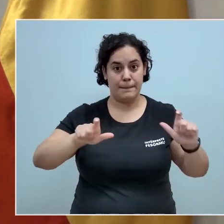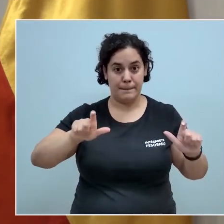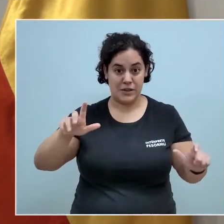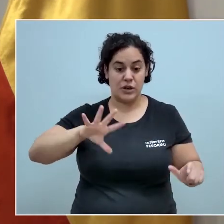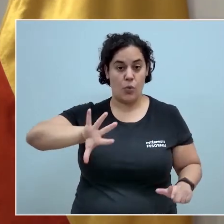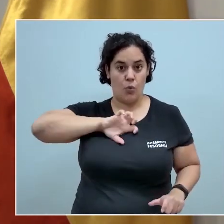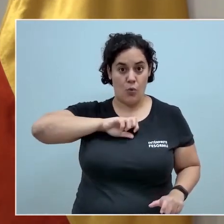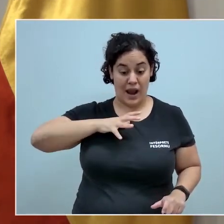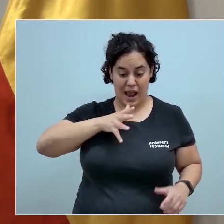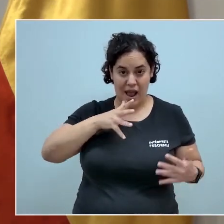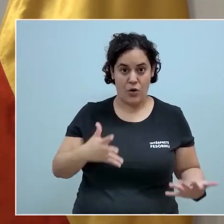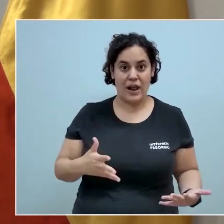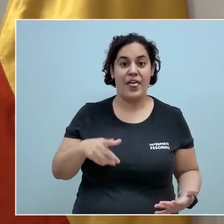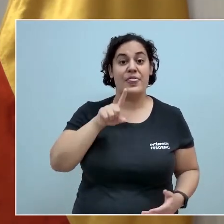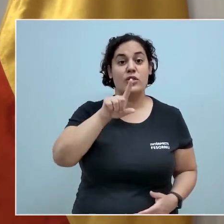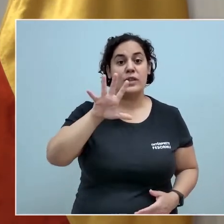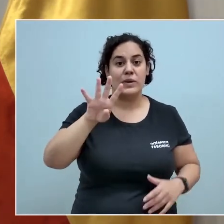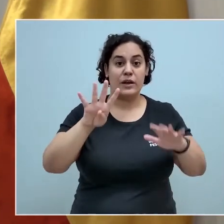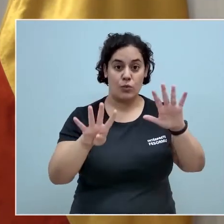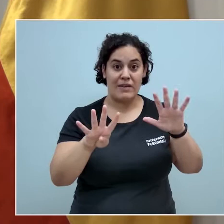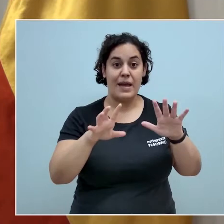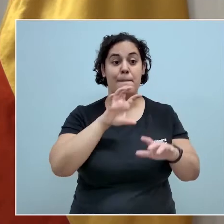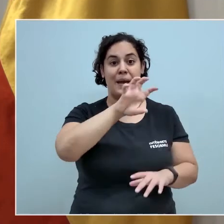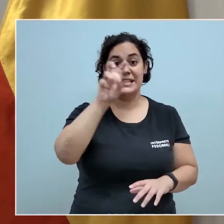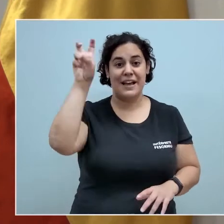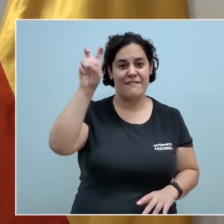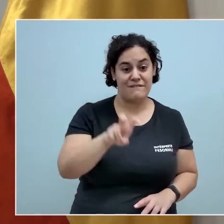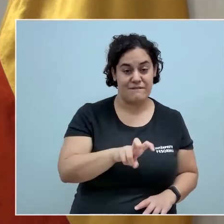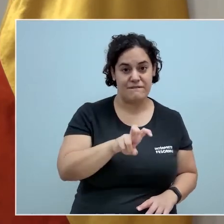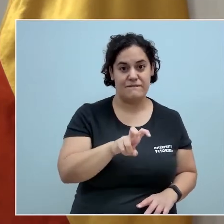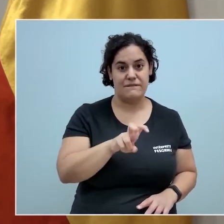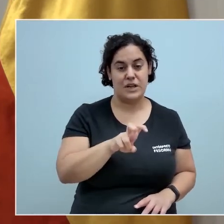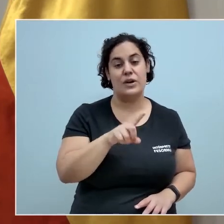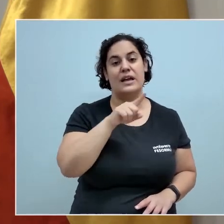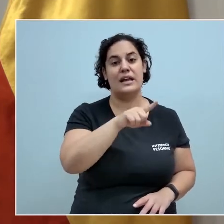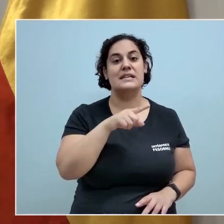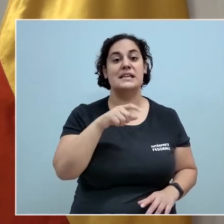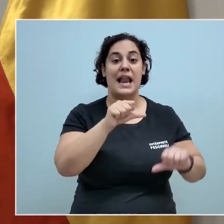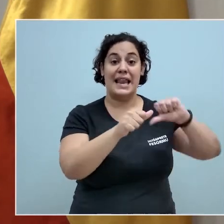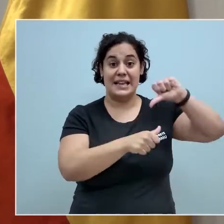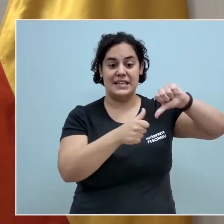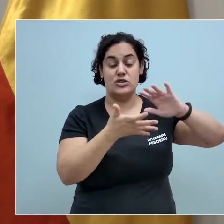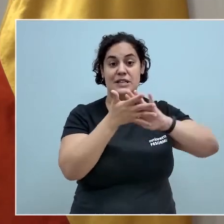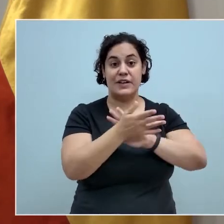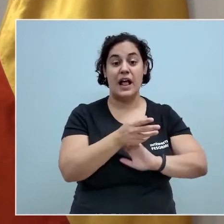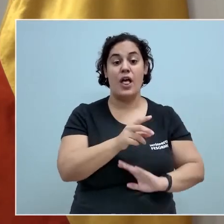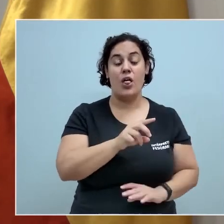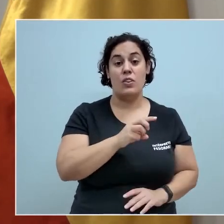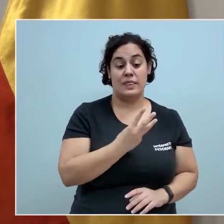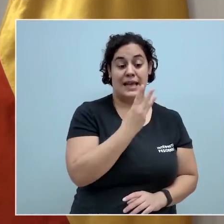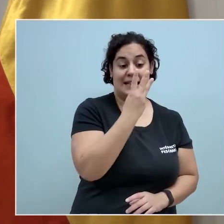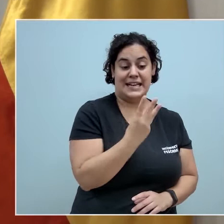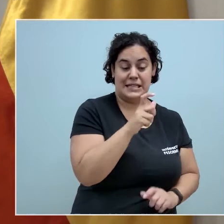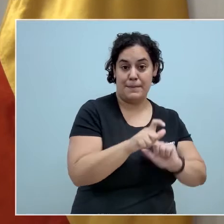actualmente, en 159 casos el país de origen es Latinoamérica, en el 63%, lo que supone que 2 de cada 3 casos